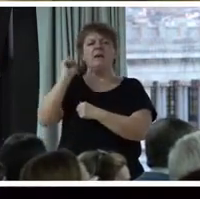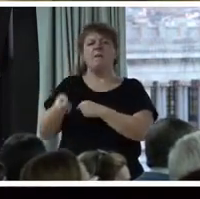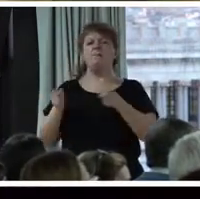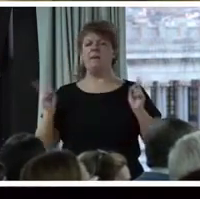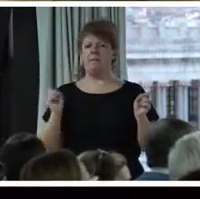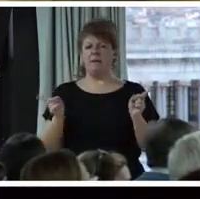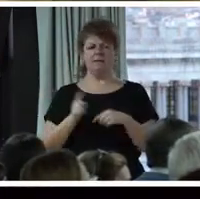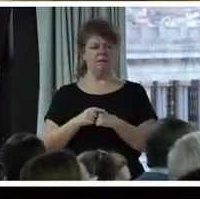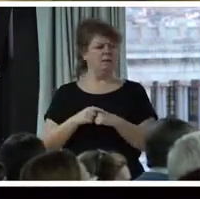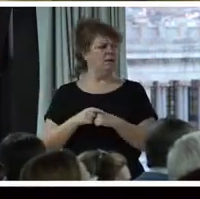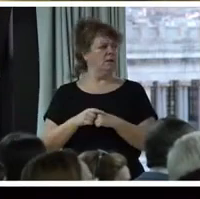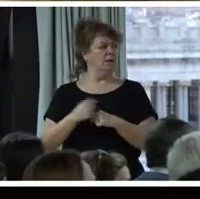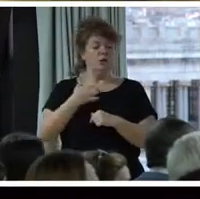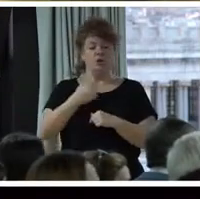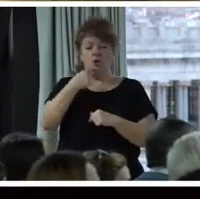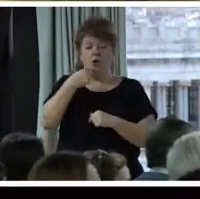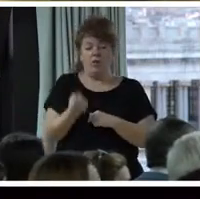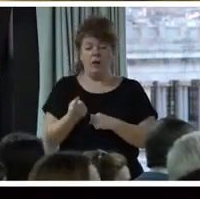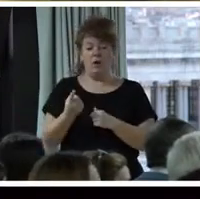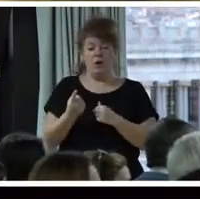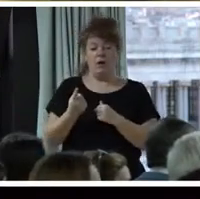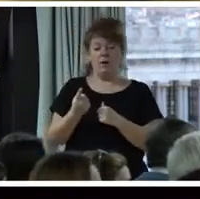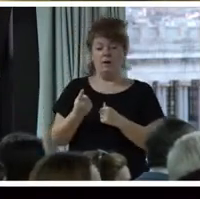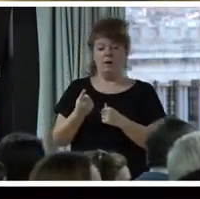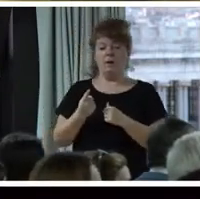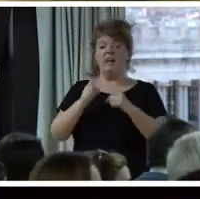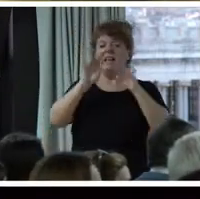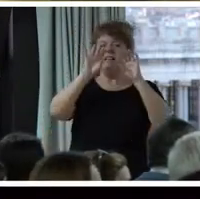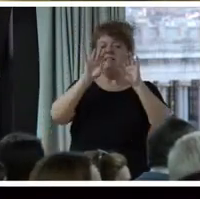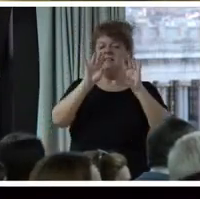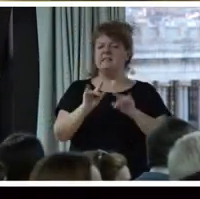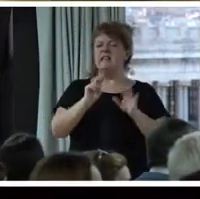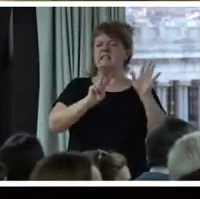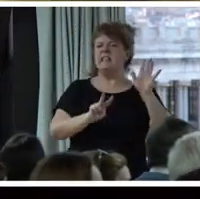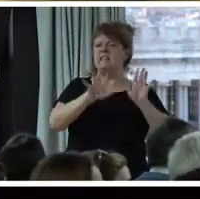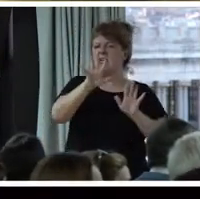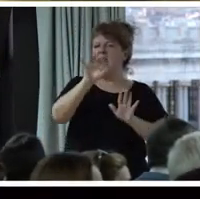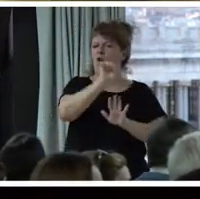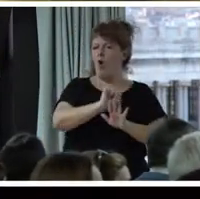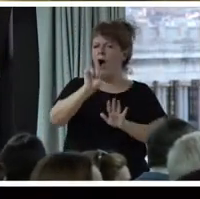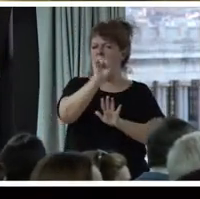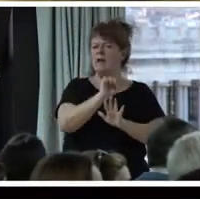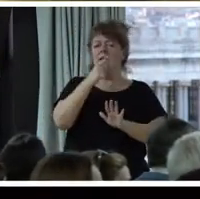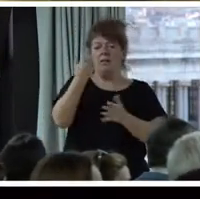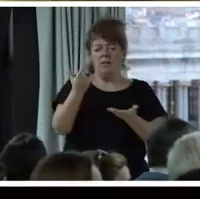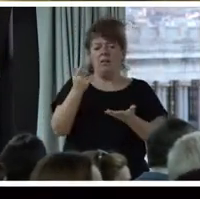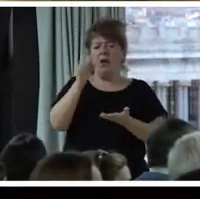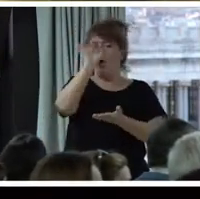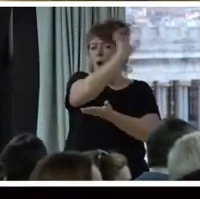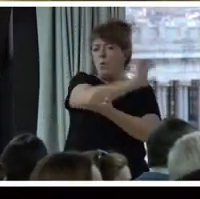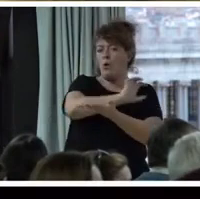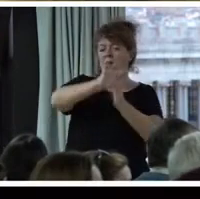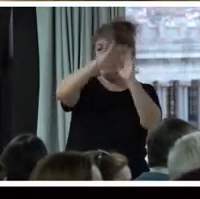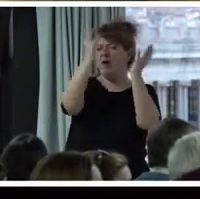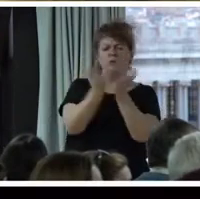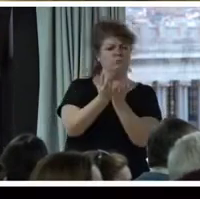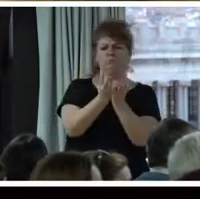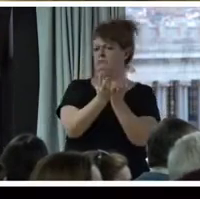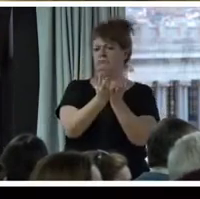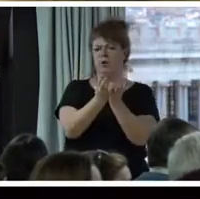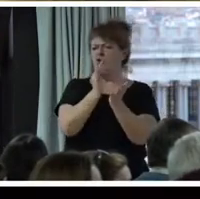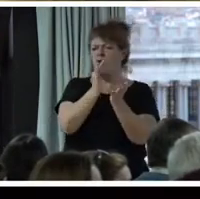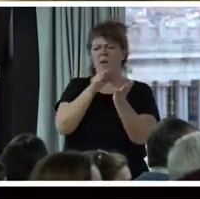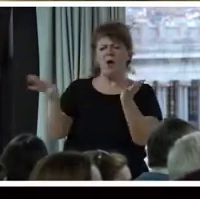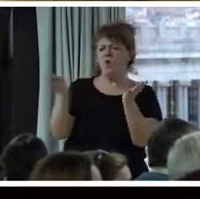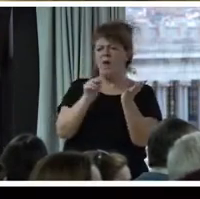prevenirse yo digo en estos días Si en 75 años la comunidad internacional aún no